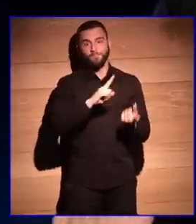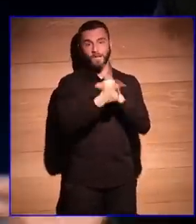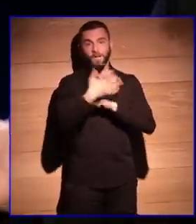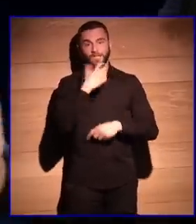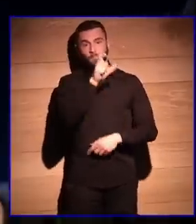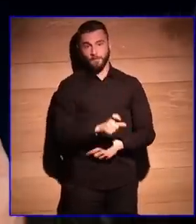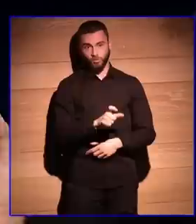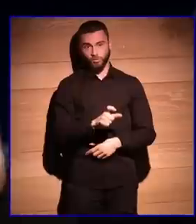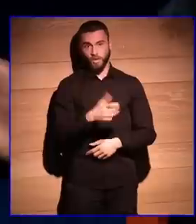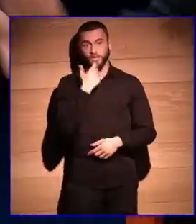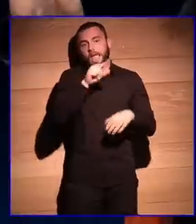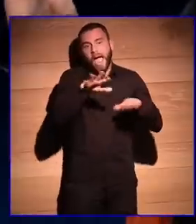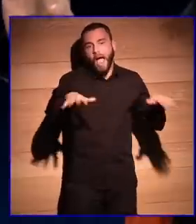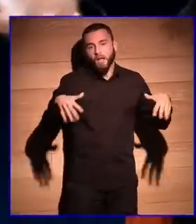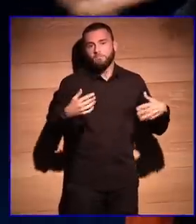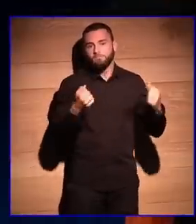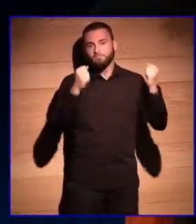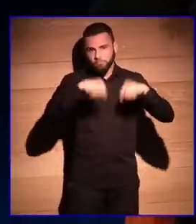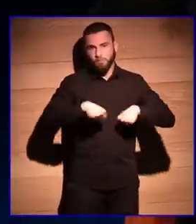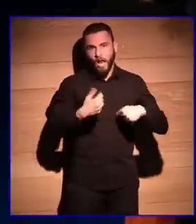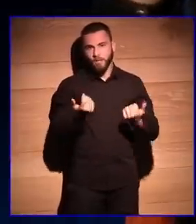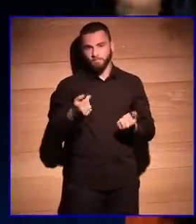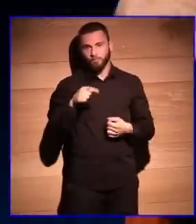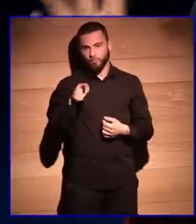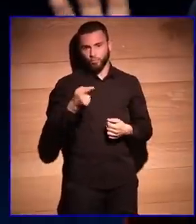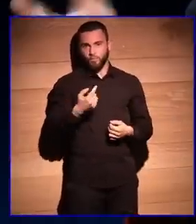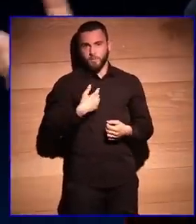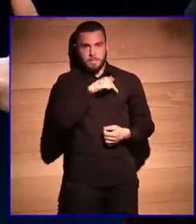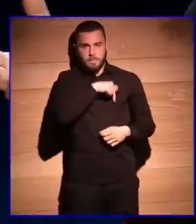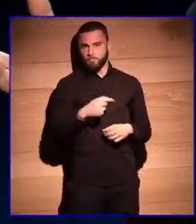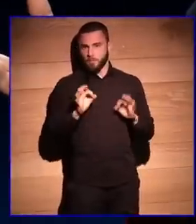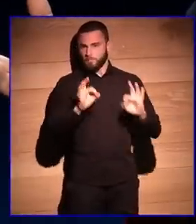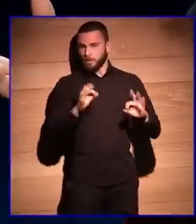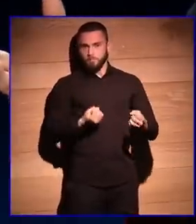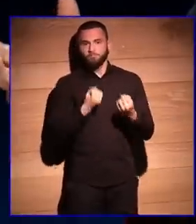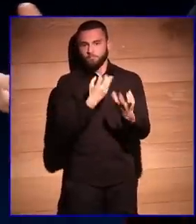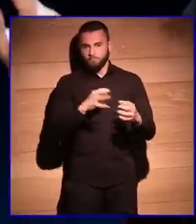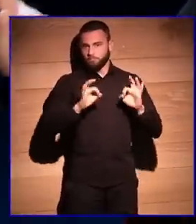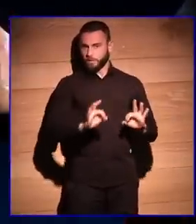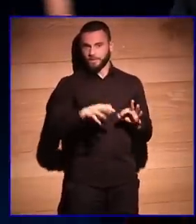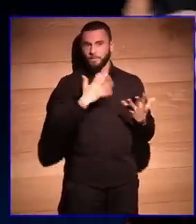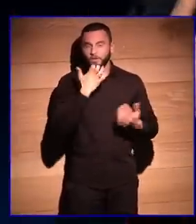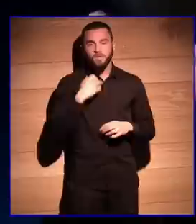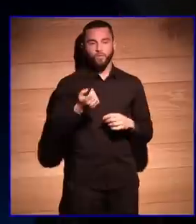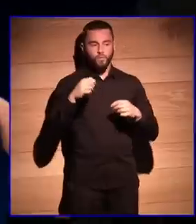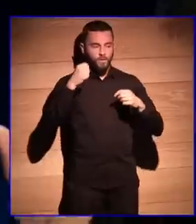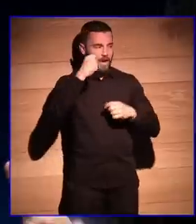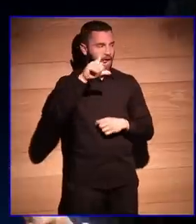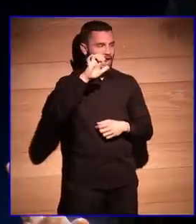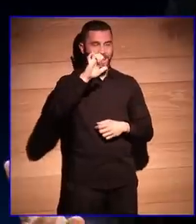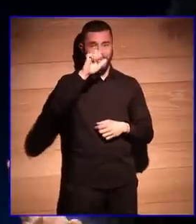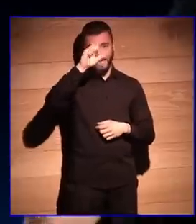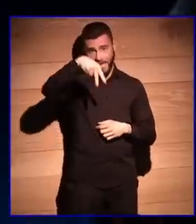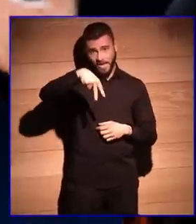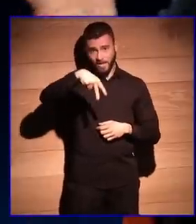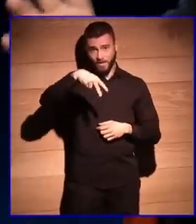Quiero decir que mientras sea un águila, pues evidentemente hay una pulsión que tú no puedes reprimir y ya está. En el caso de un alien, como estaba diciendo Rodrigo,